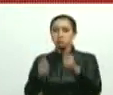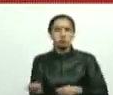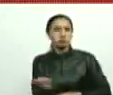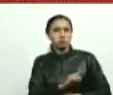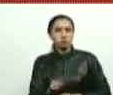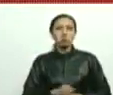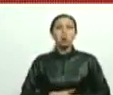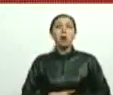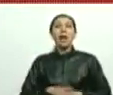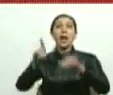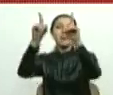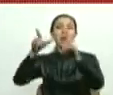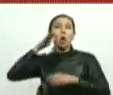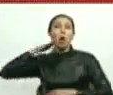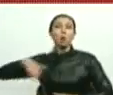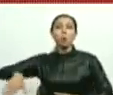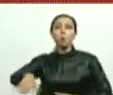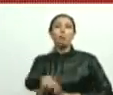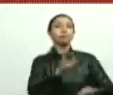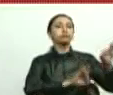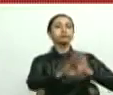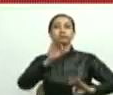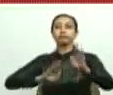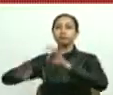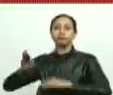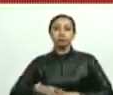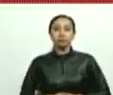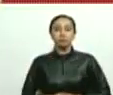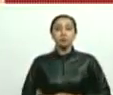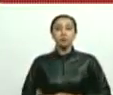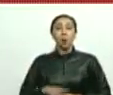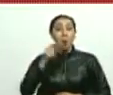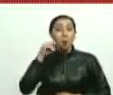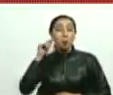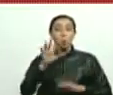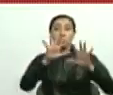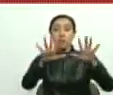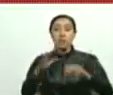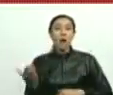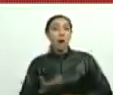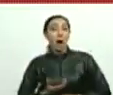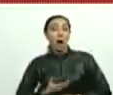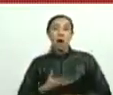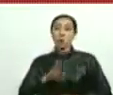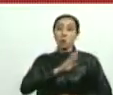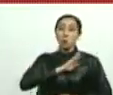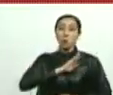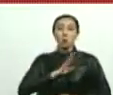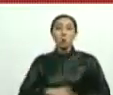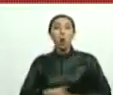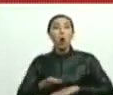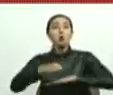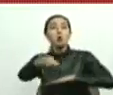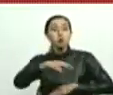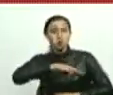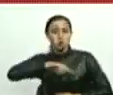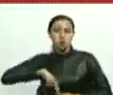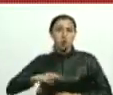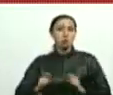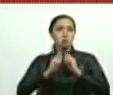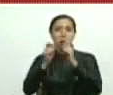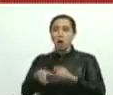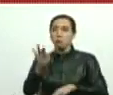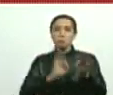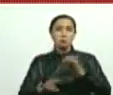la decisión del pueblo. Hasta 10 hombres y 10 mujeres para ser alcalde de mi municipio, que no los escogimos nosotros, sino que los escogió